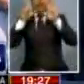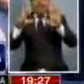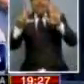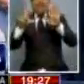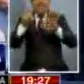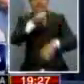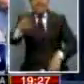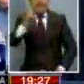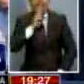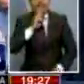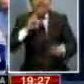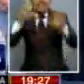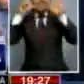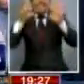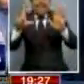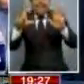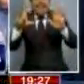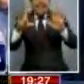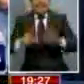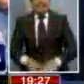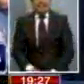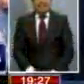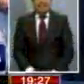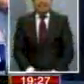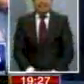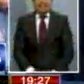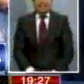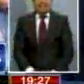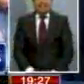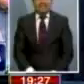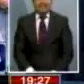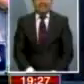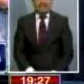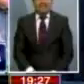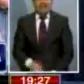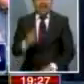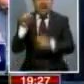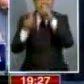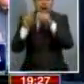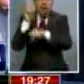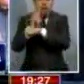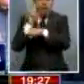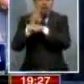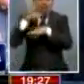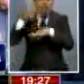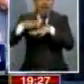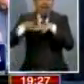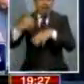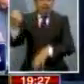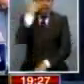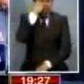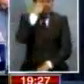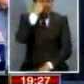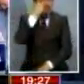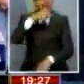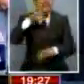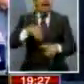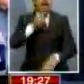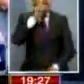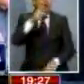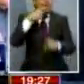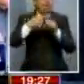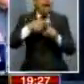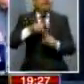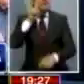Uno más uno es siete. Nos van a pegar los profesores de matemática, pero ahora nosotros uno más uno